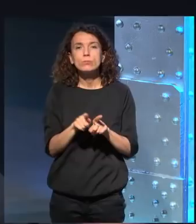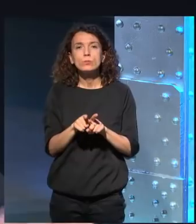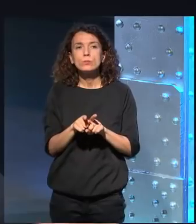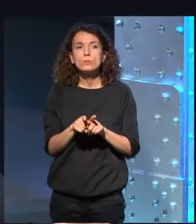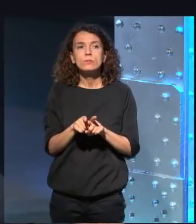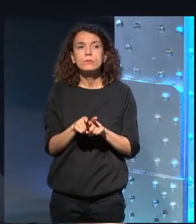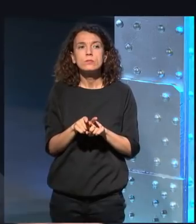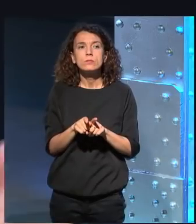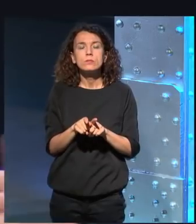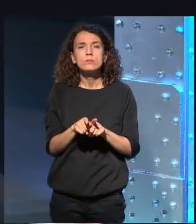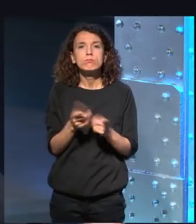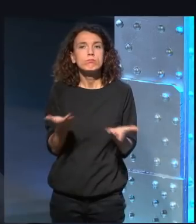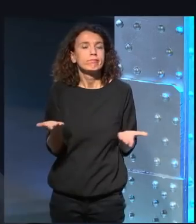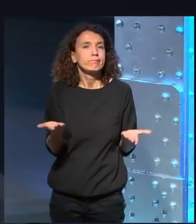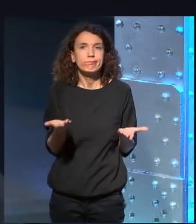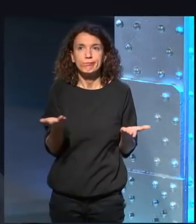de